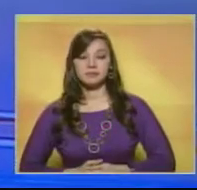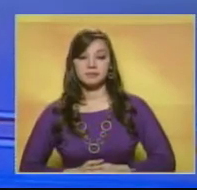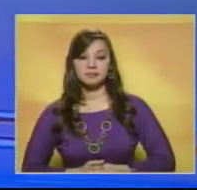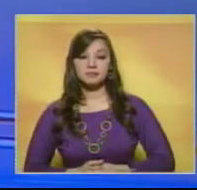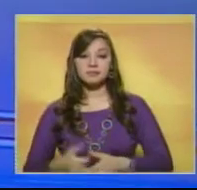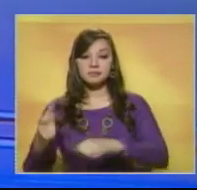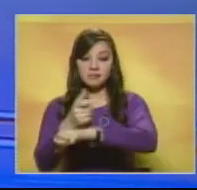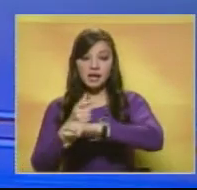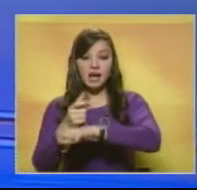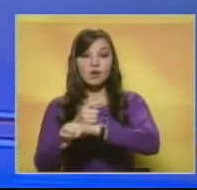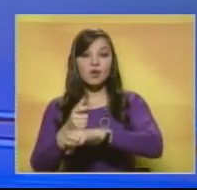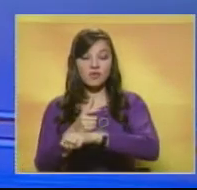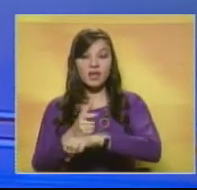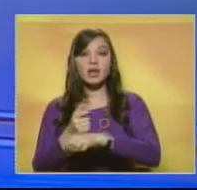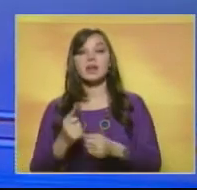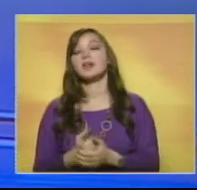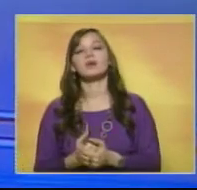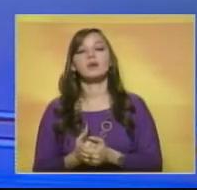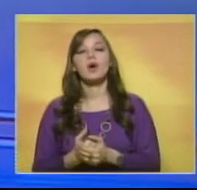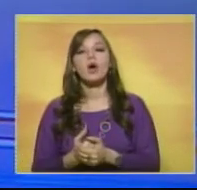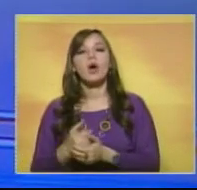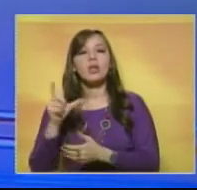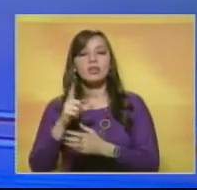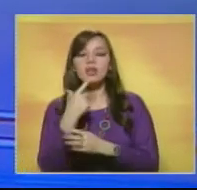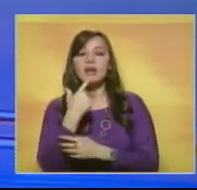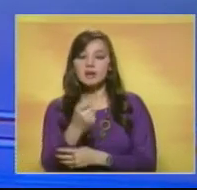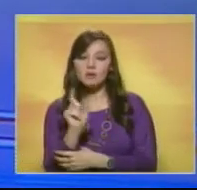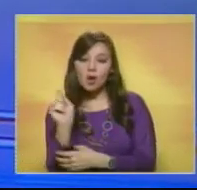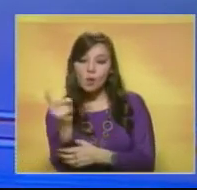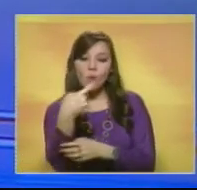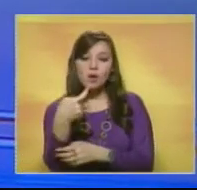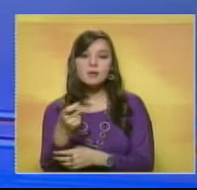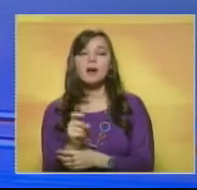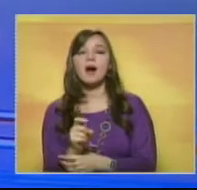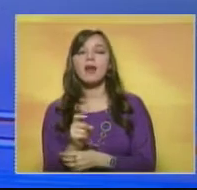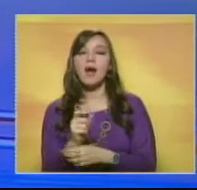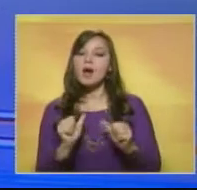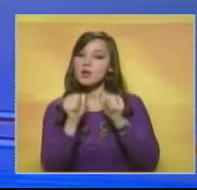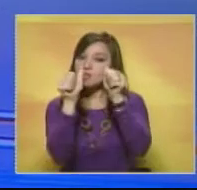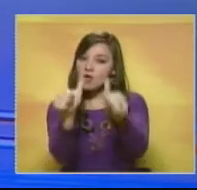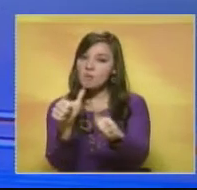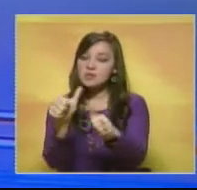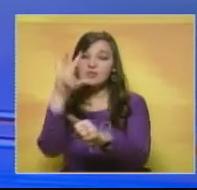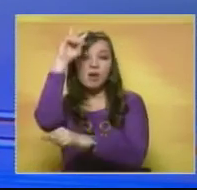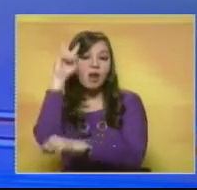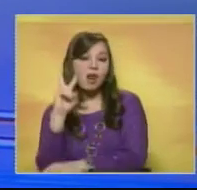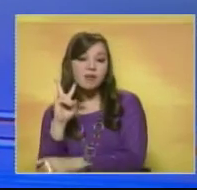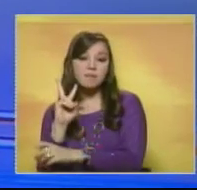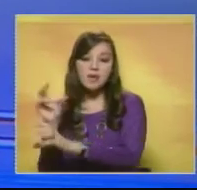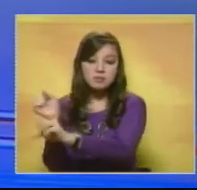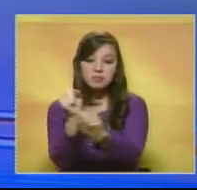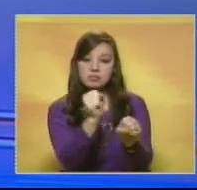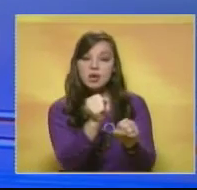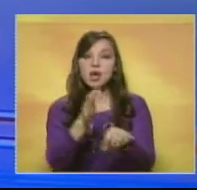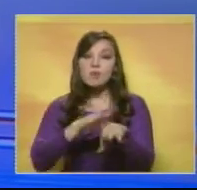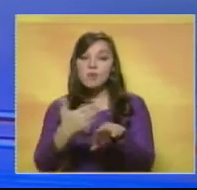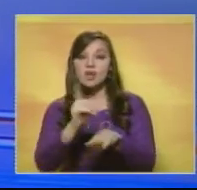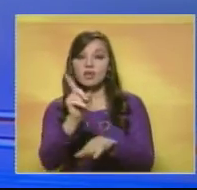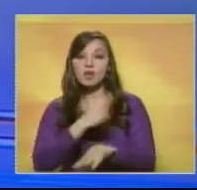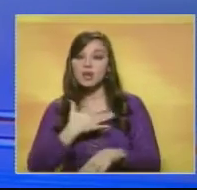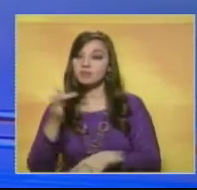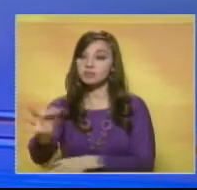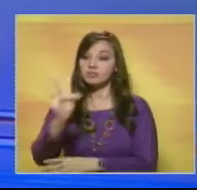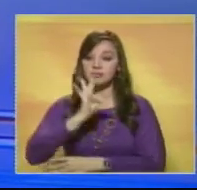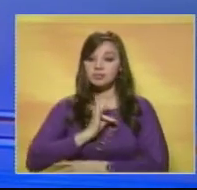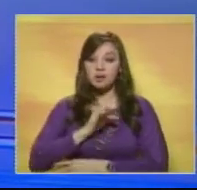El gobierno de Guatemala inició un operativo de control sanitario en sus principales aeropuertos para prevenir el ingreso de personas infectadas con el virus de